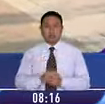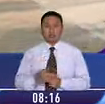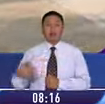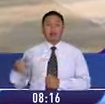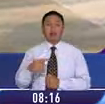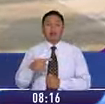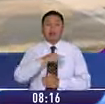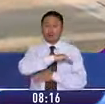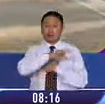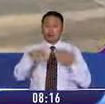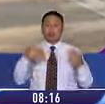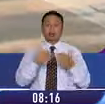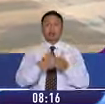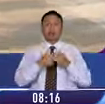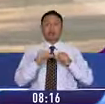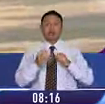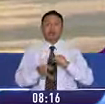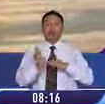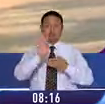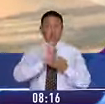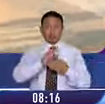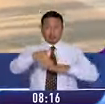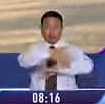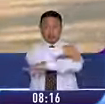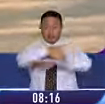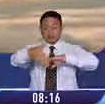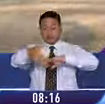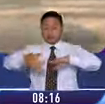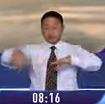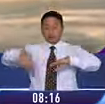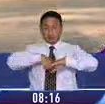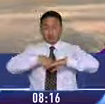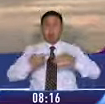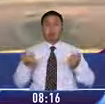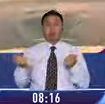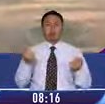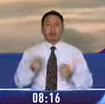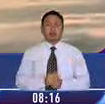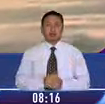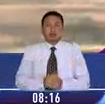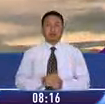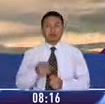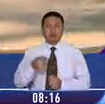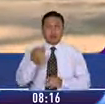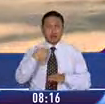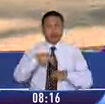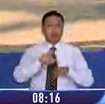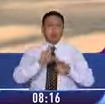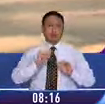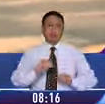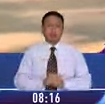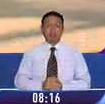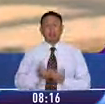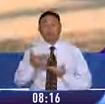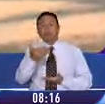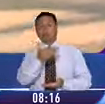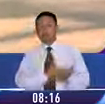control sobre todas las calles aledañas y ha permitido que todo funcione con normalidad, sea esto el